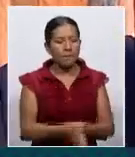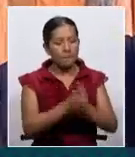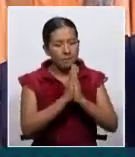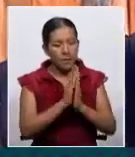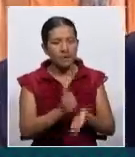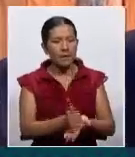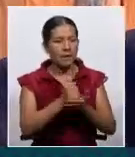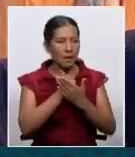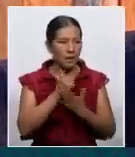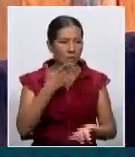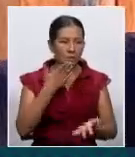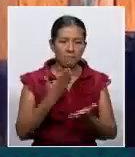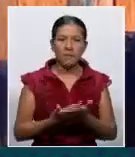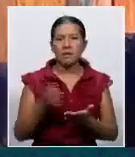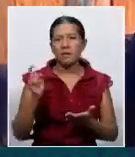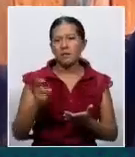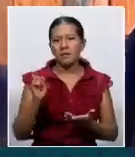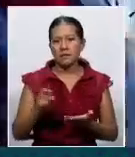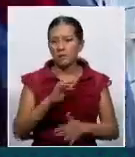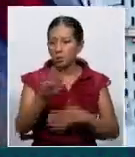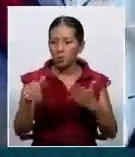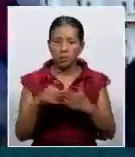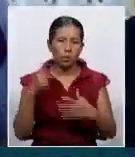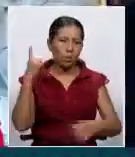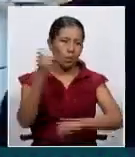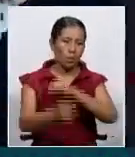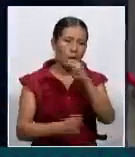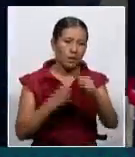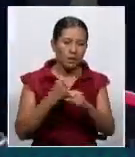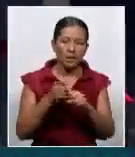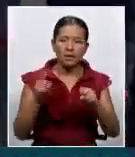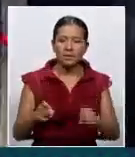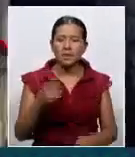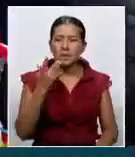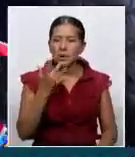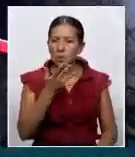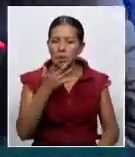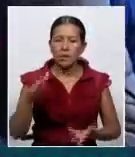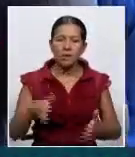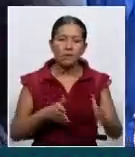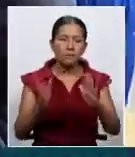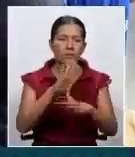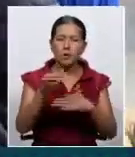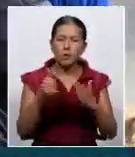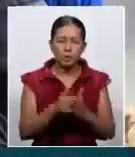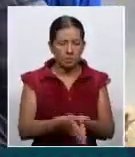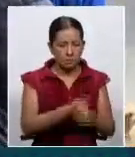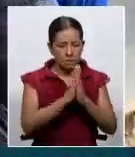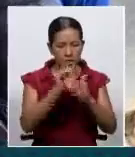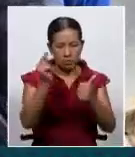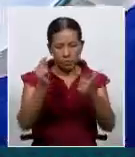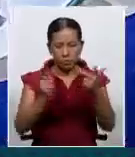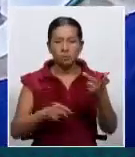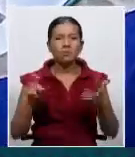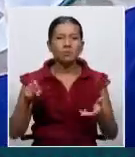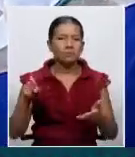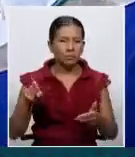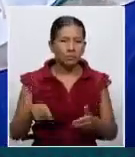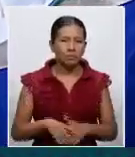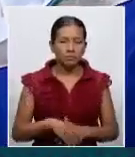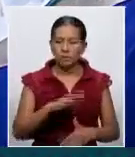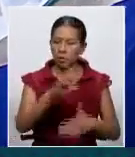bien, que le vaya todo el año, que le traiga suerte, camino, todo hay que pedirse eso.